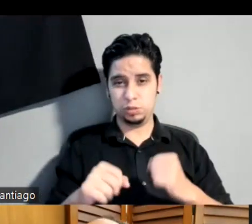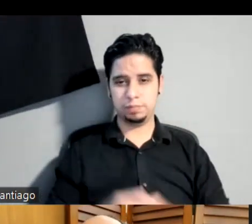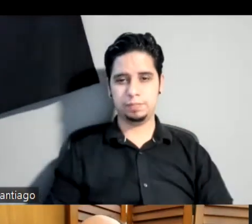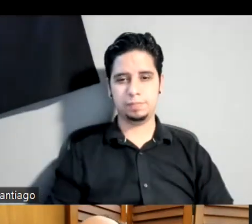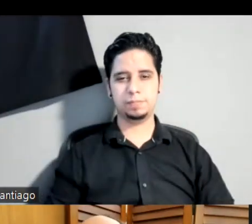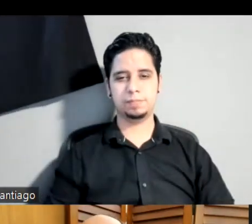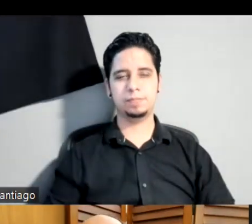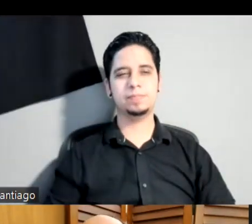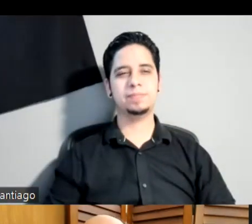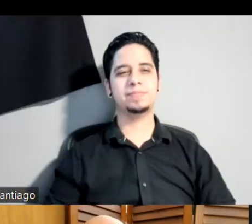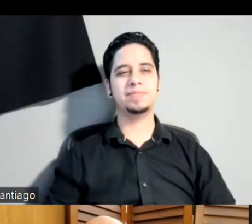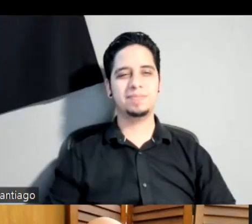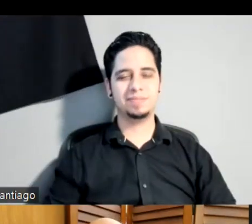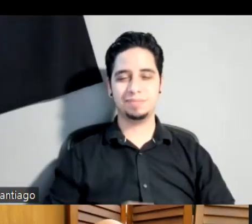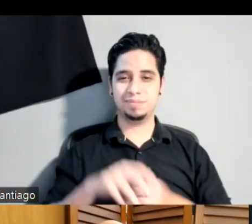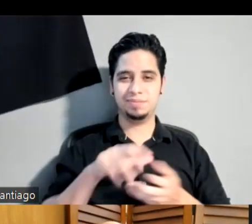Así.